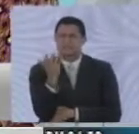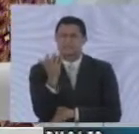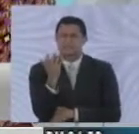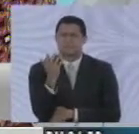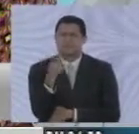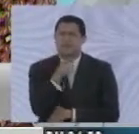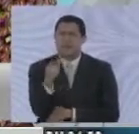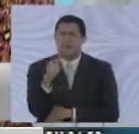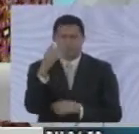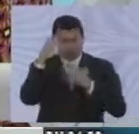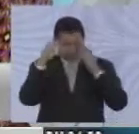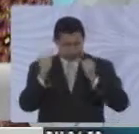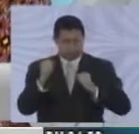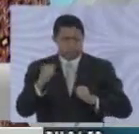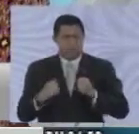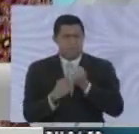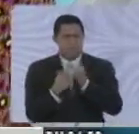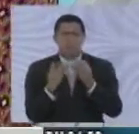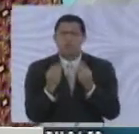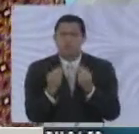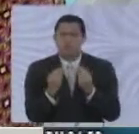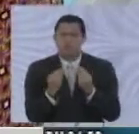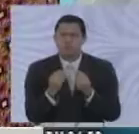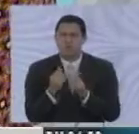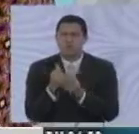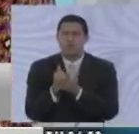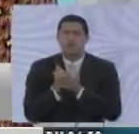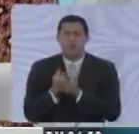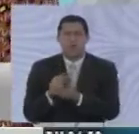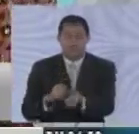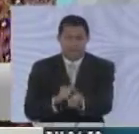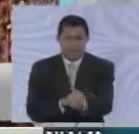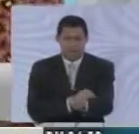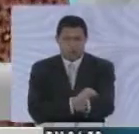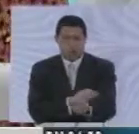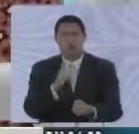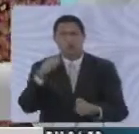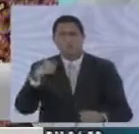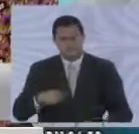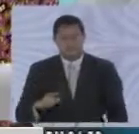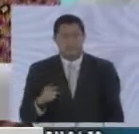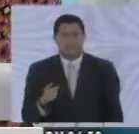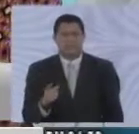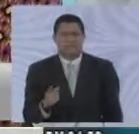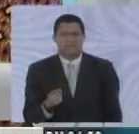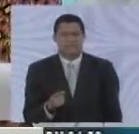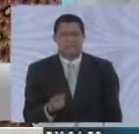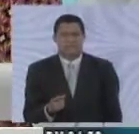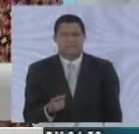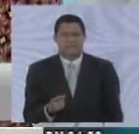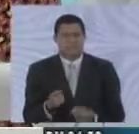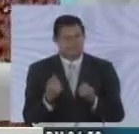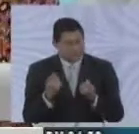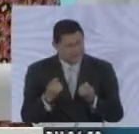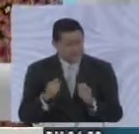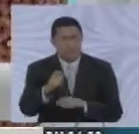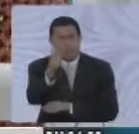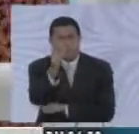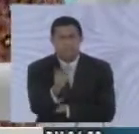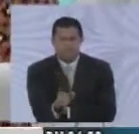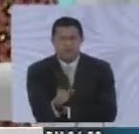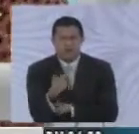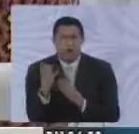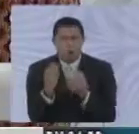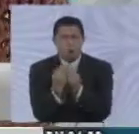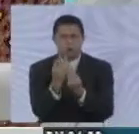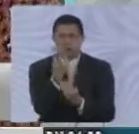los rinólogos por lo general nos apoyamos mucho en la ayuda del alergólogo y por lo general se debe tratar al paciente en